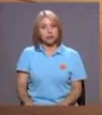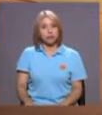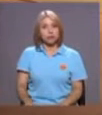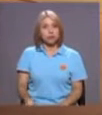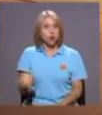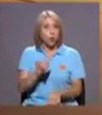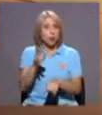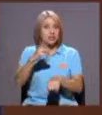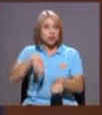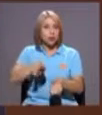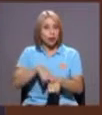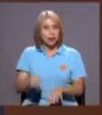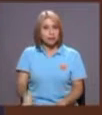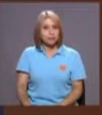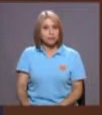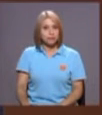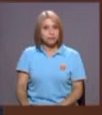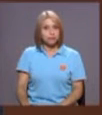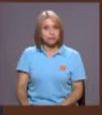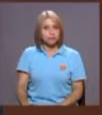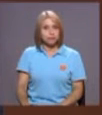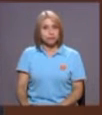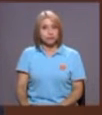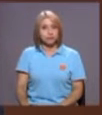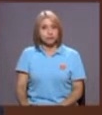como es natural. Bueno,